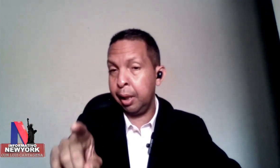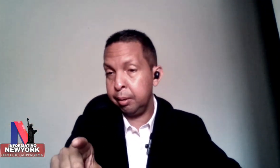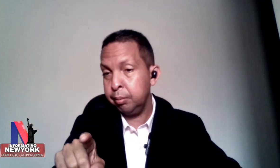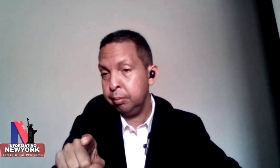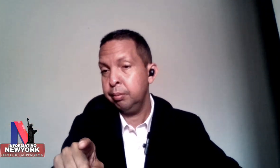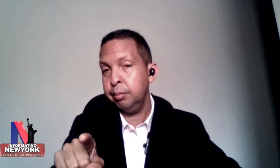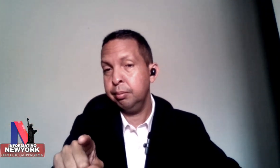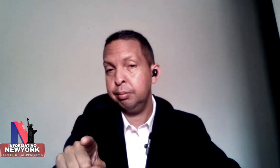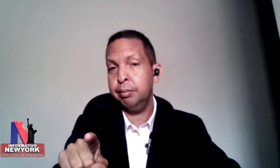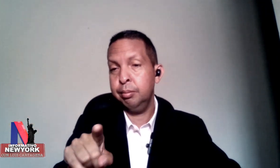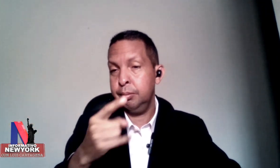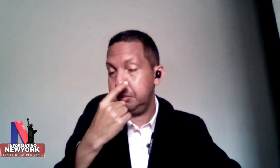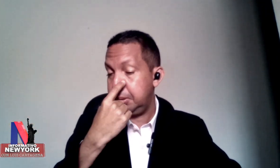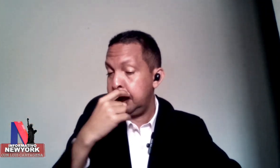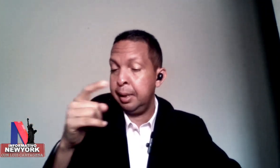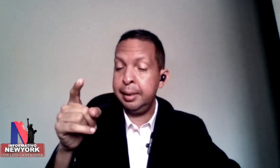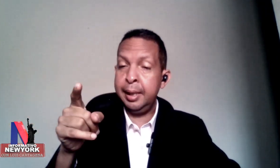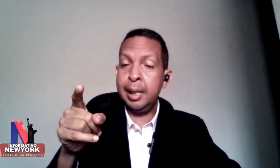Ahora,